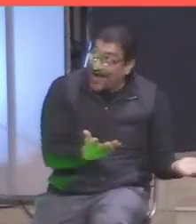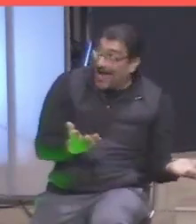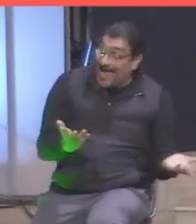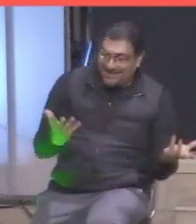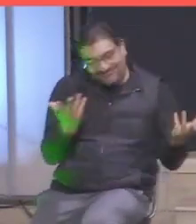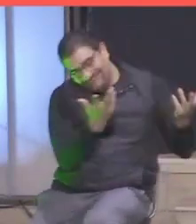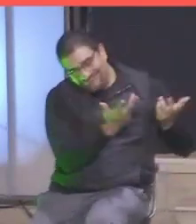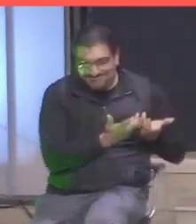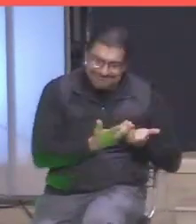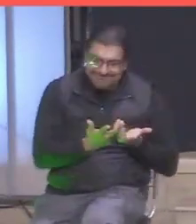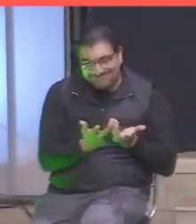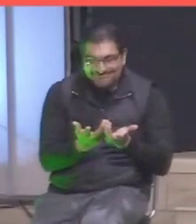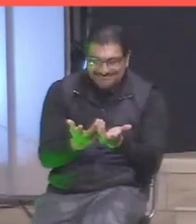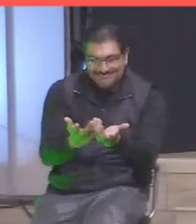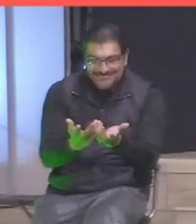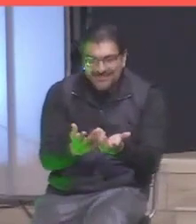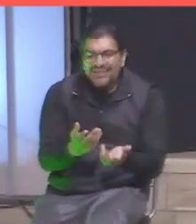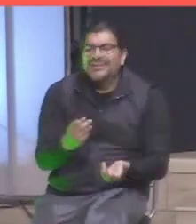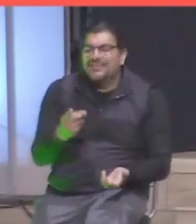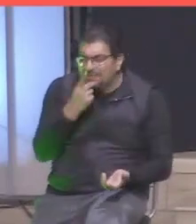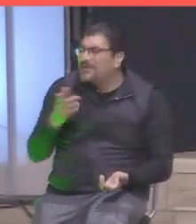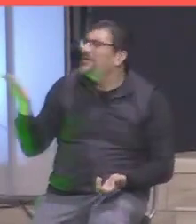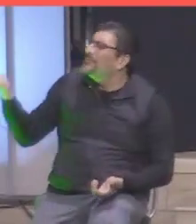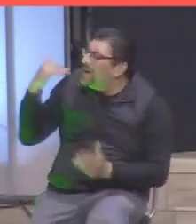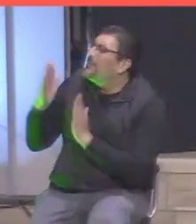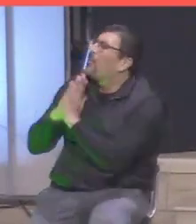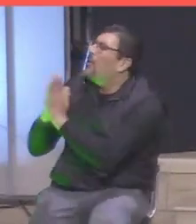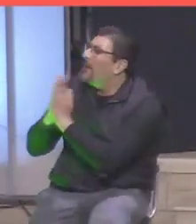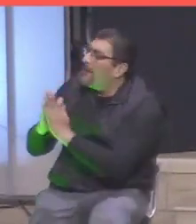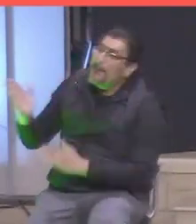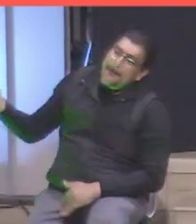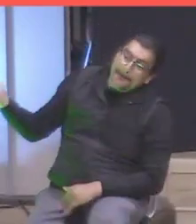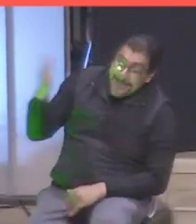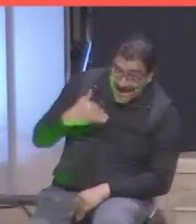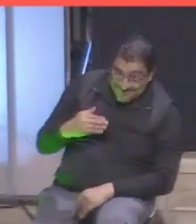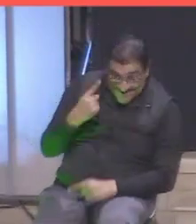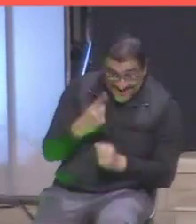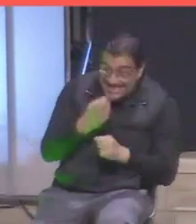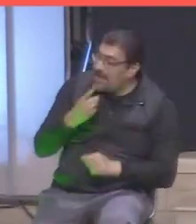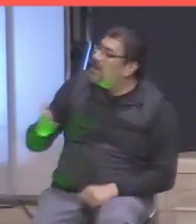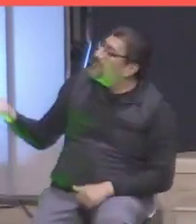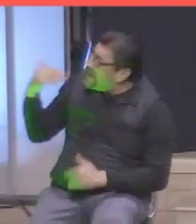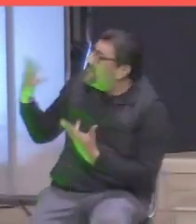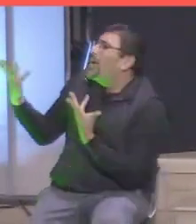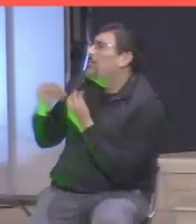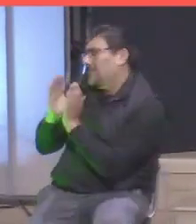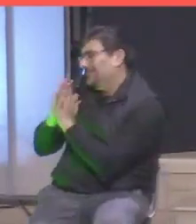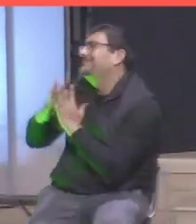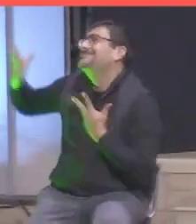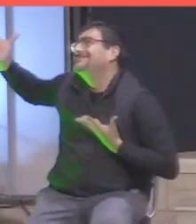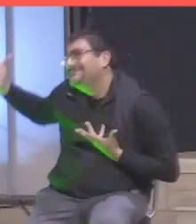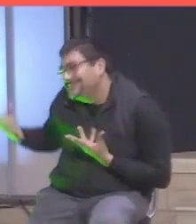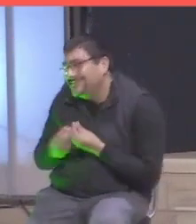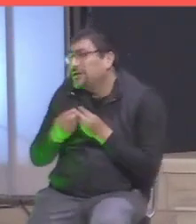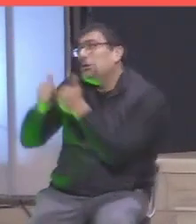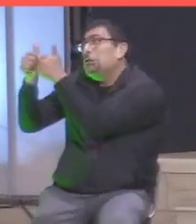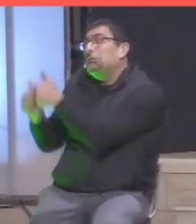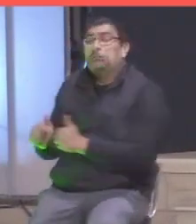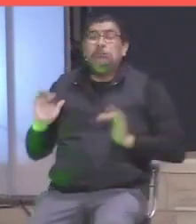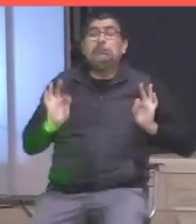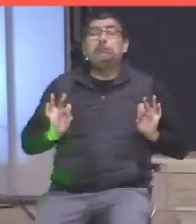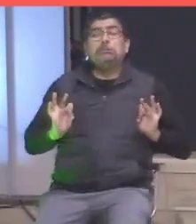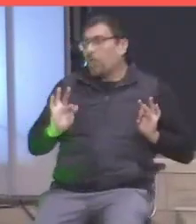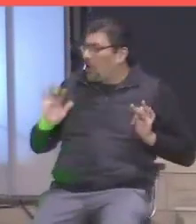andad y dijo uno te rogamos que venga le dijo al profeta te rogamos no te quedes aquí de